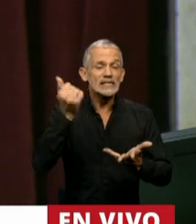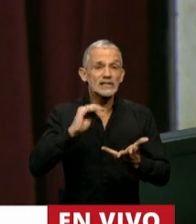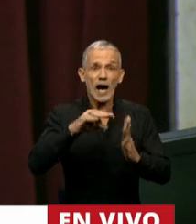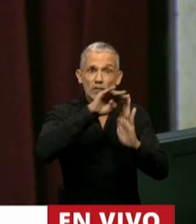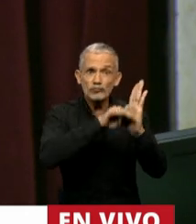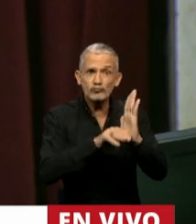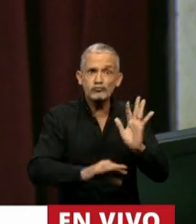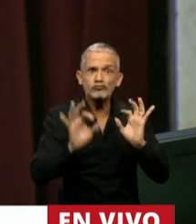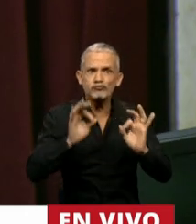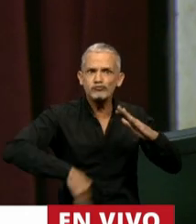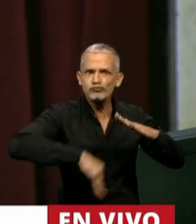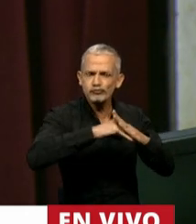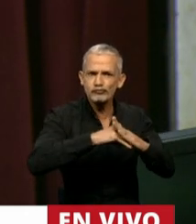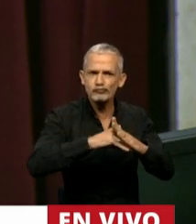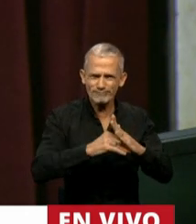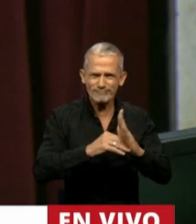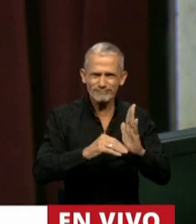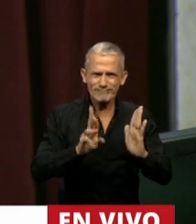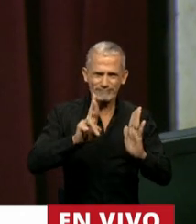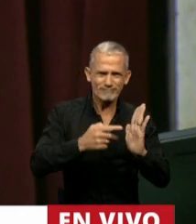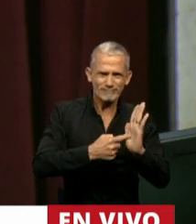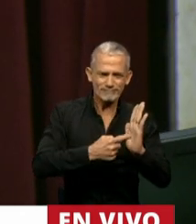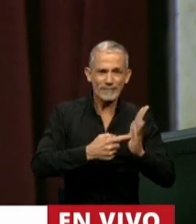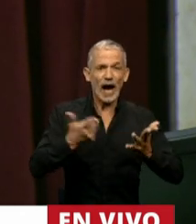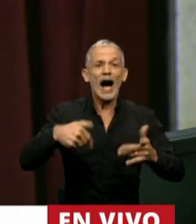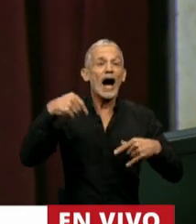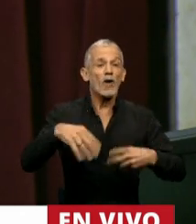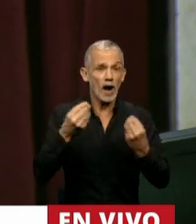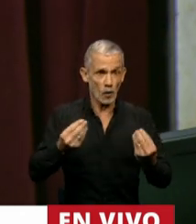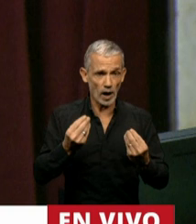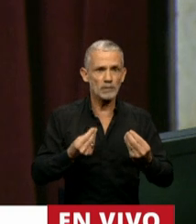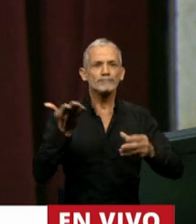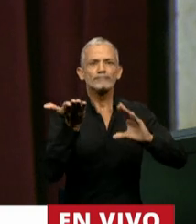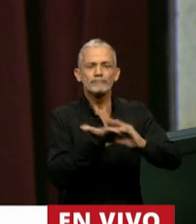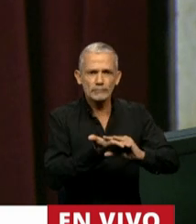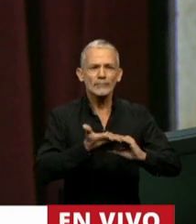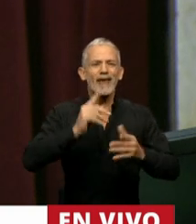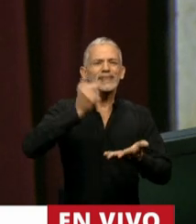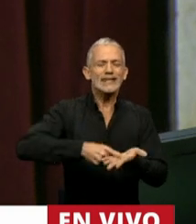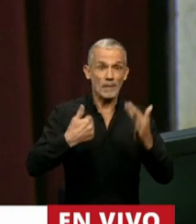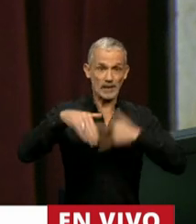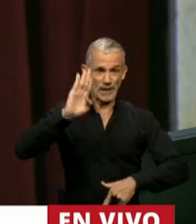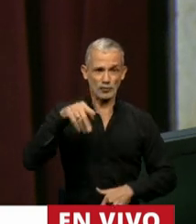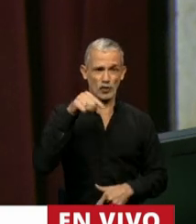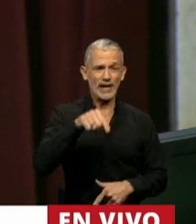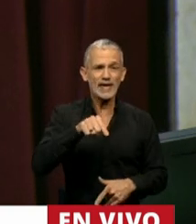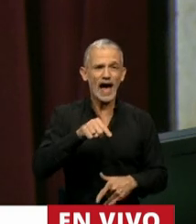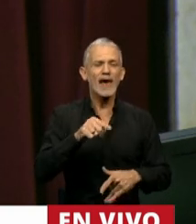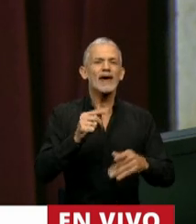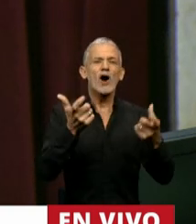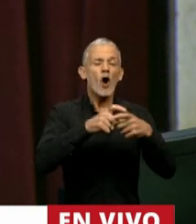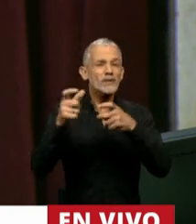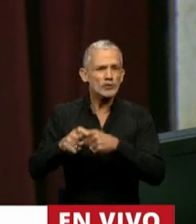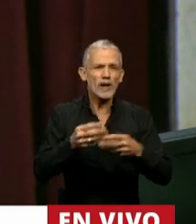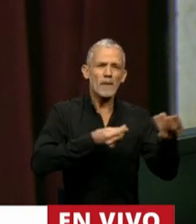lista de oradores por la moción de orden corresponde poner en consideración el dictamen de mayoría de las